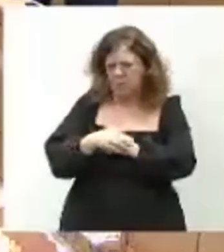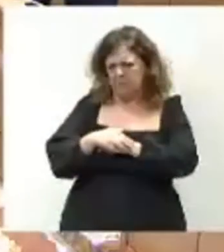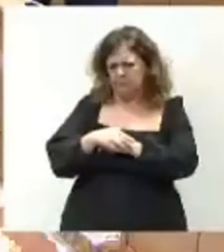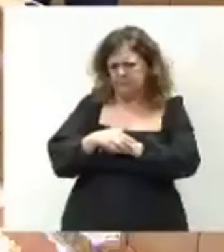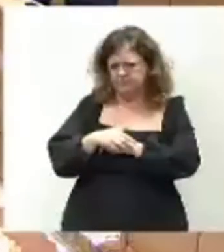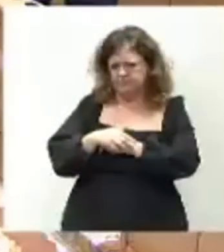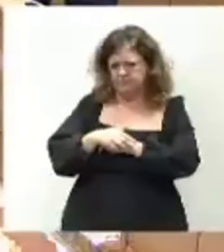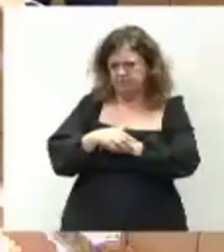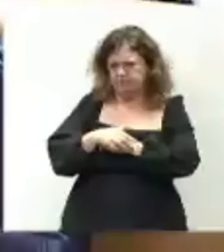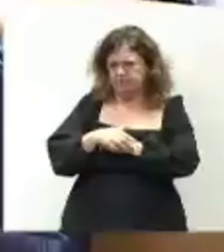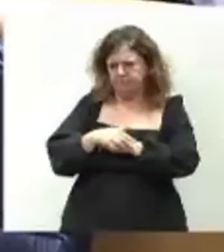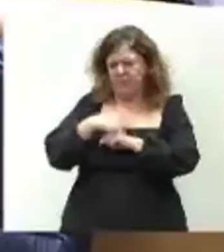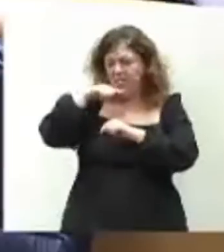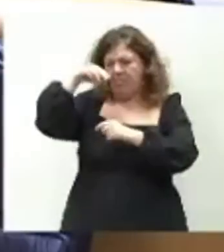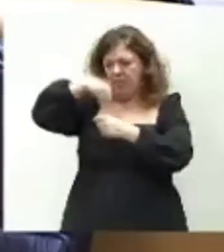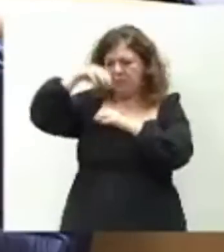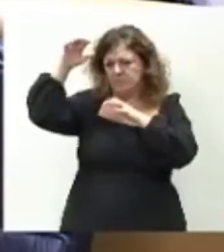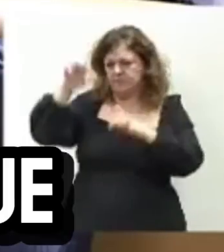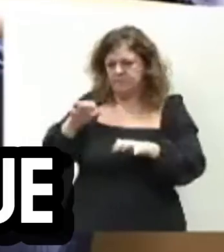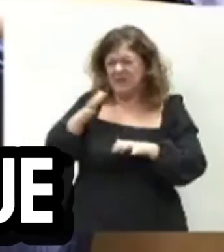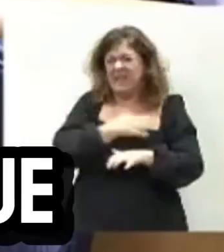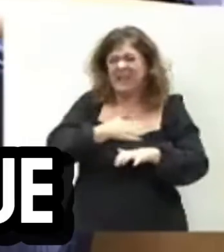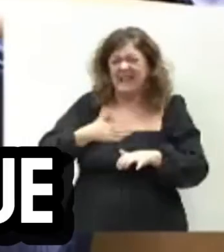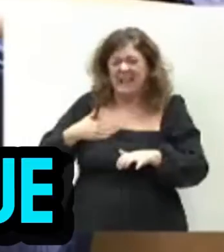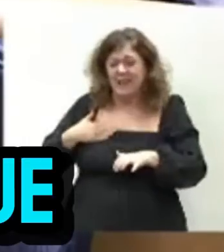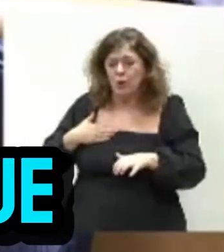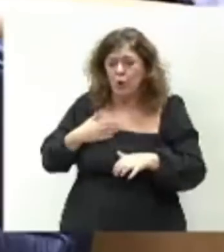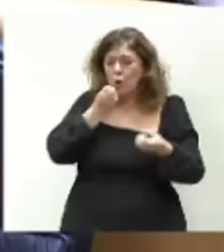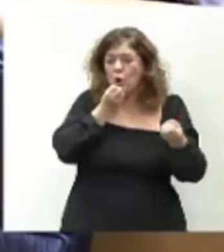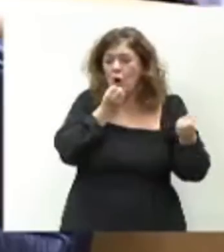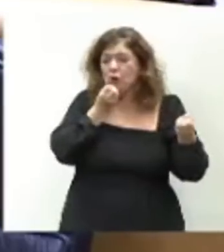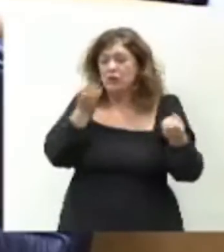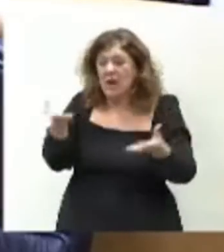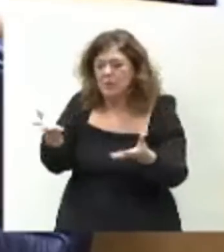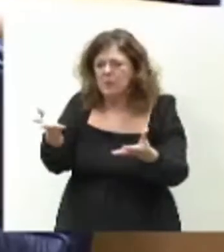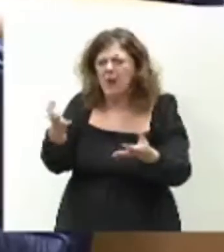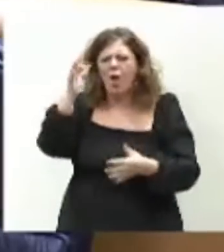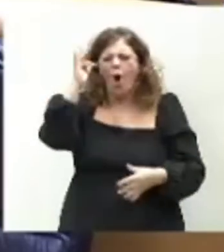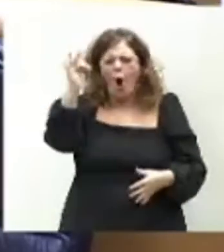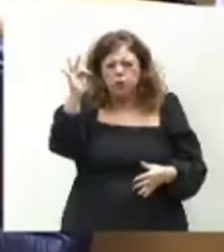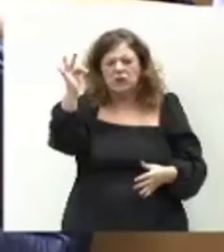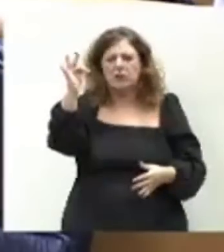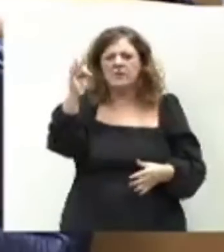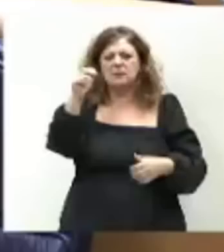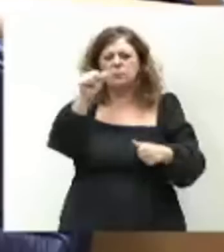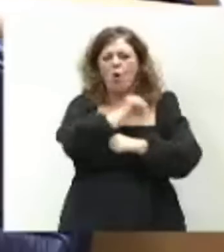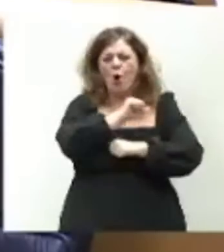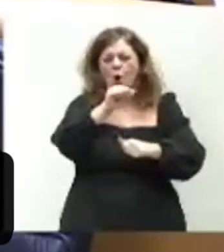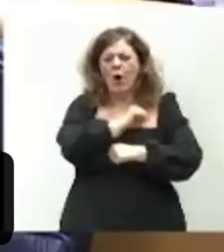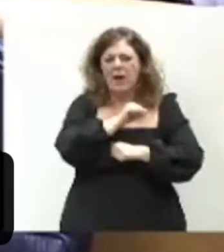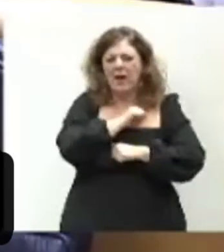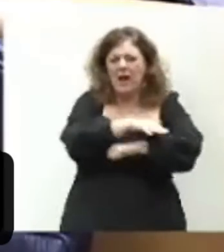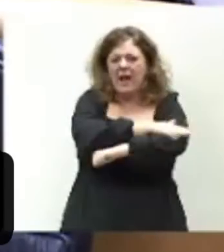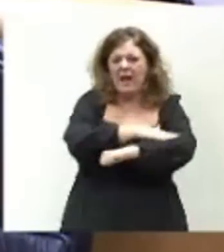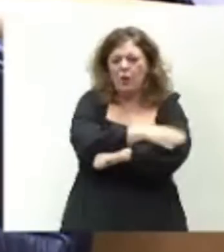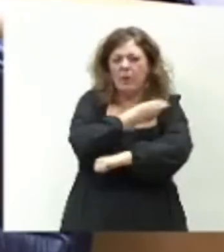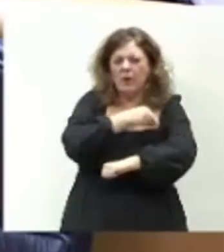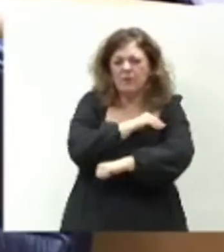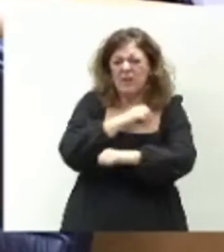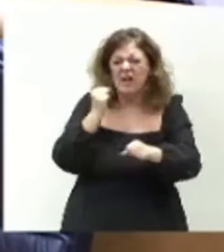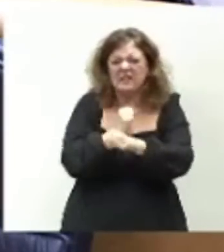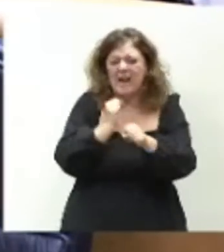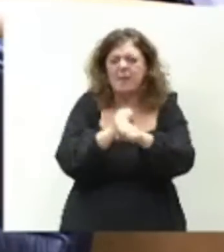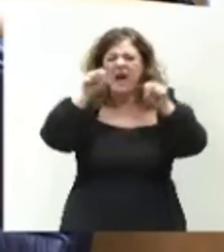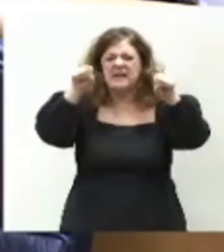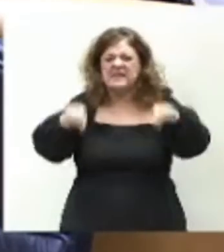en la catástrofe. Quiero también transmitir un mensaje de optimismo y de esperanza. El Gobierno de España trabaja sin descanso